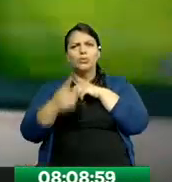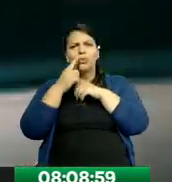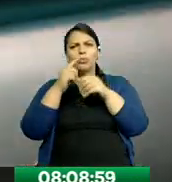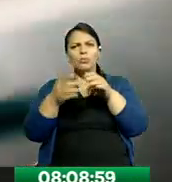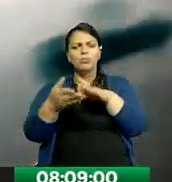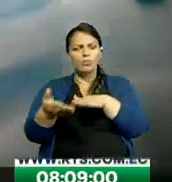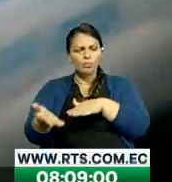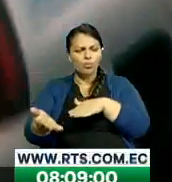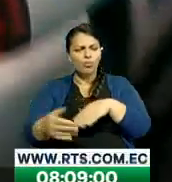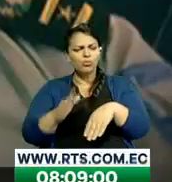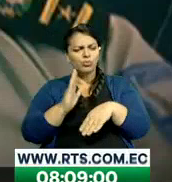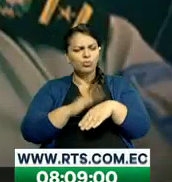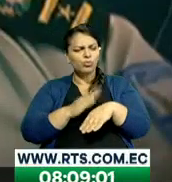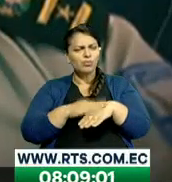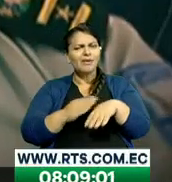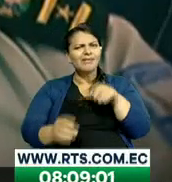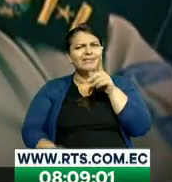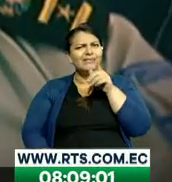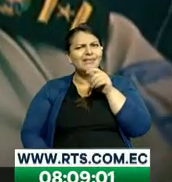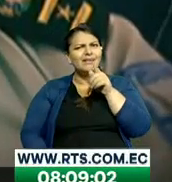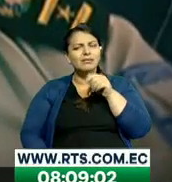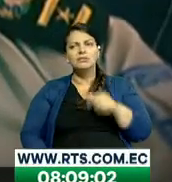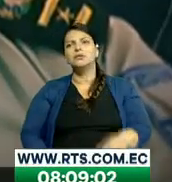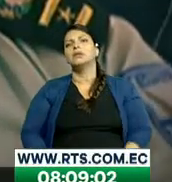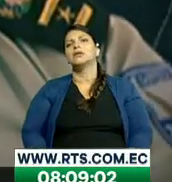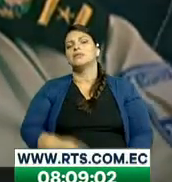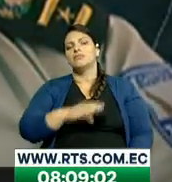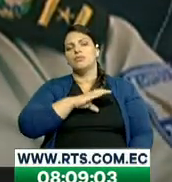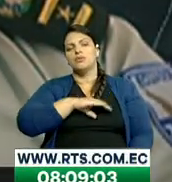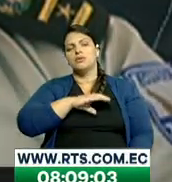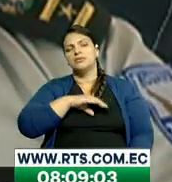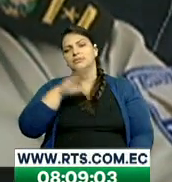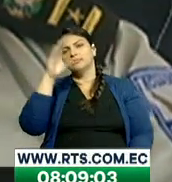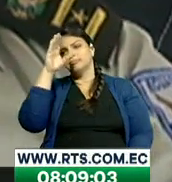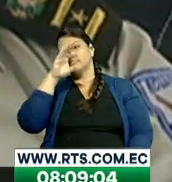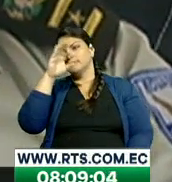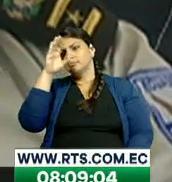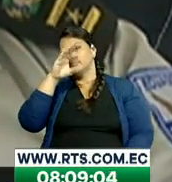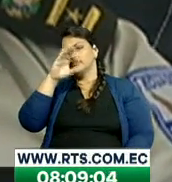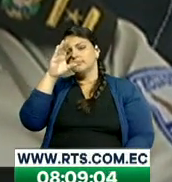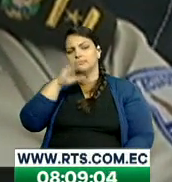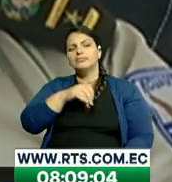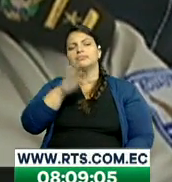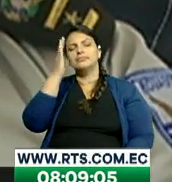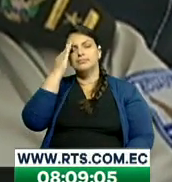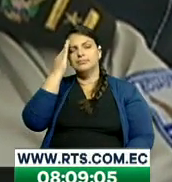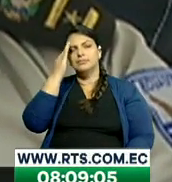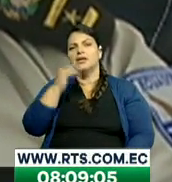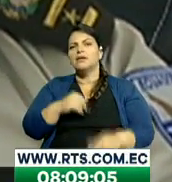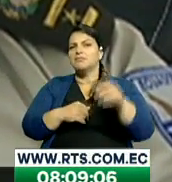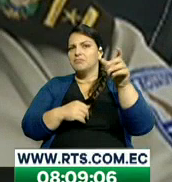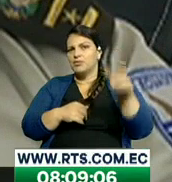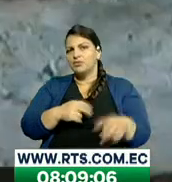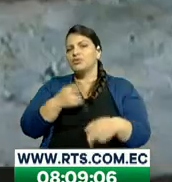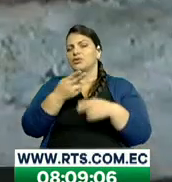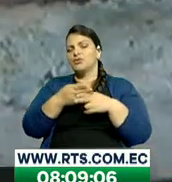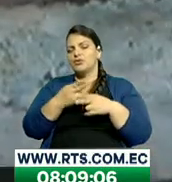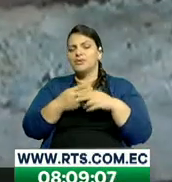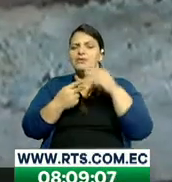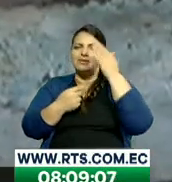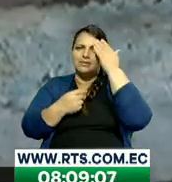algunos indicios. Está identificado el autor, pero nosotros estamos, como dije, tenemos que aportar con los medios técnicos